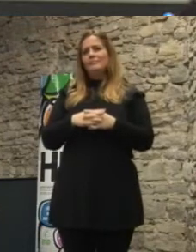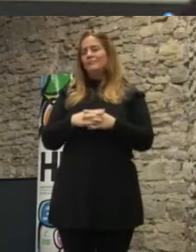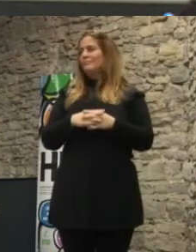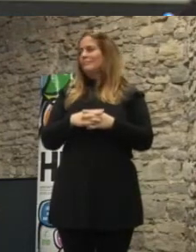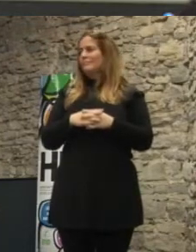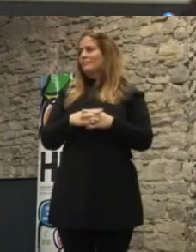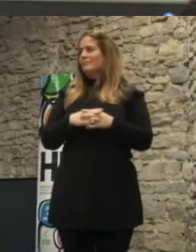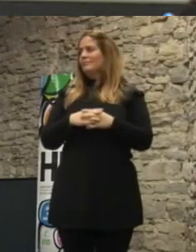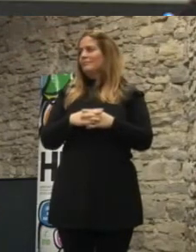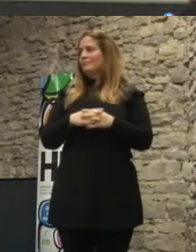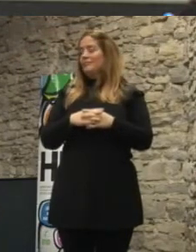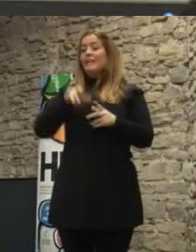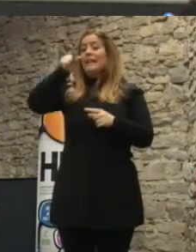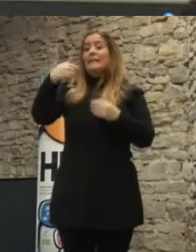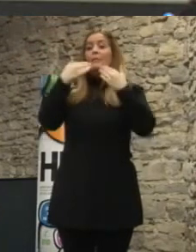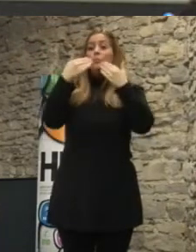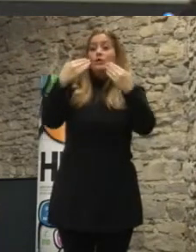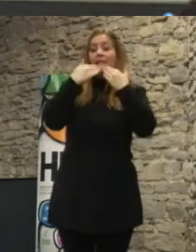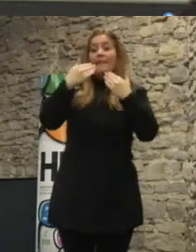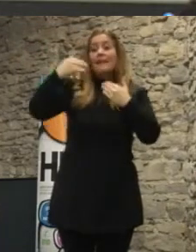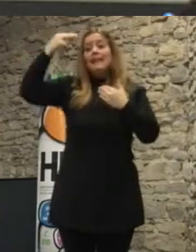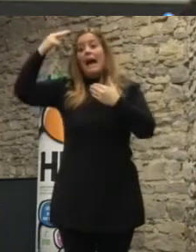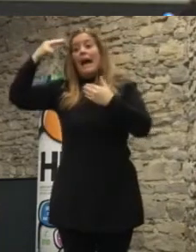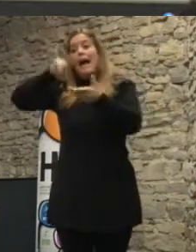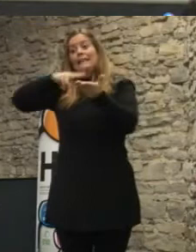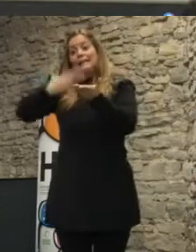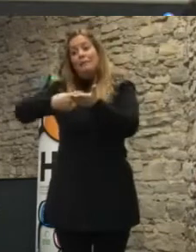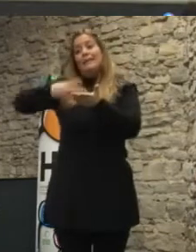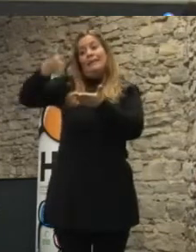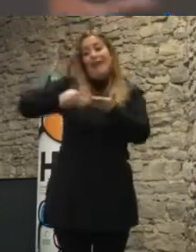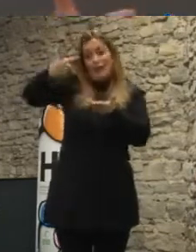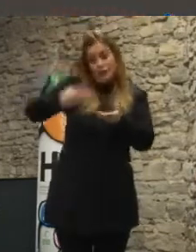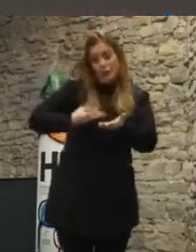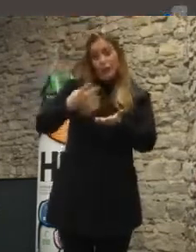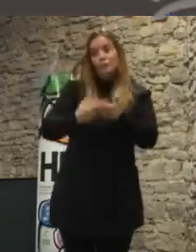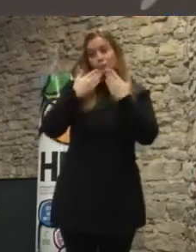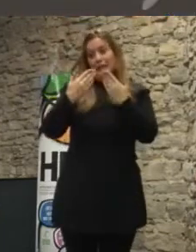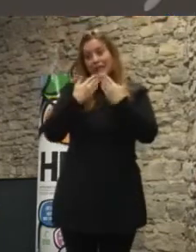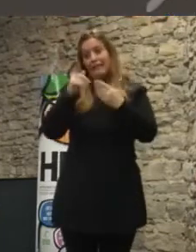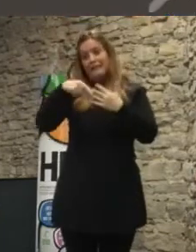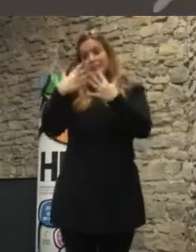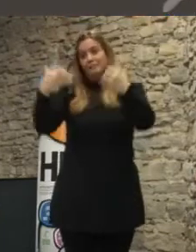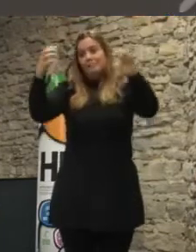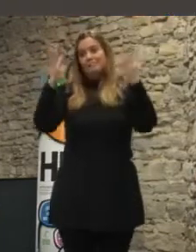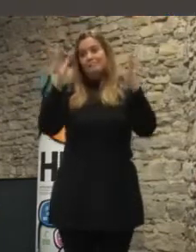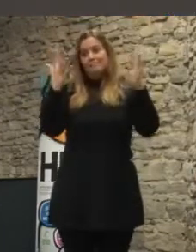Vuelvo a reiterar el agradecimiento a María Yeider, que antes he dicho mal su nombre, a María Yeider por el trabajo que han hecho.